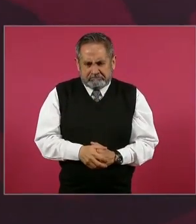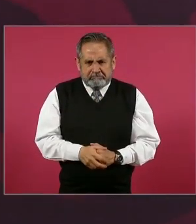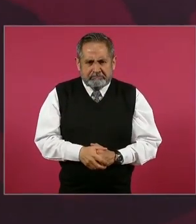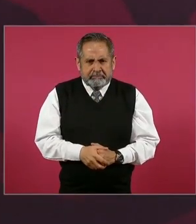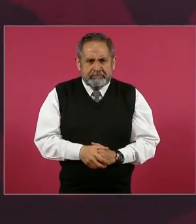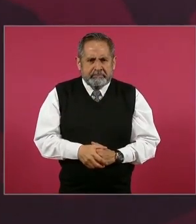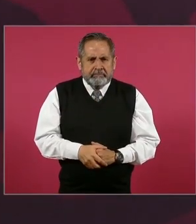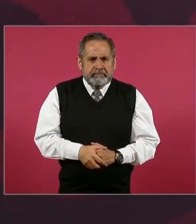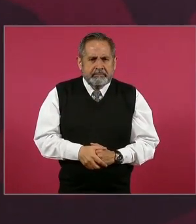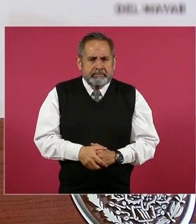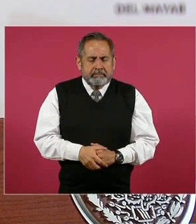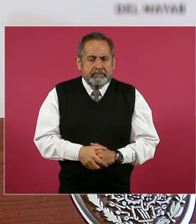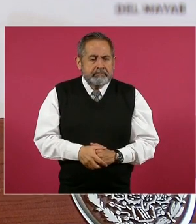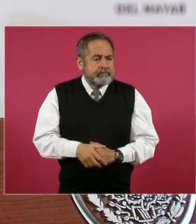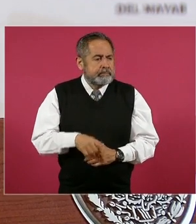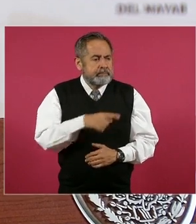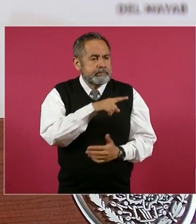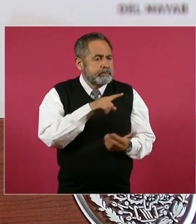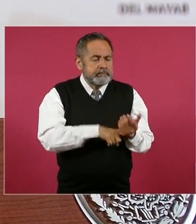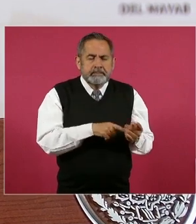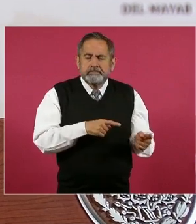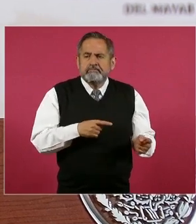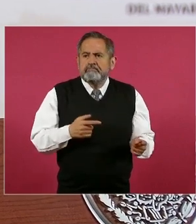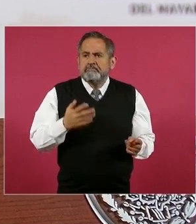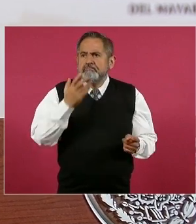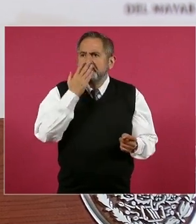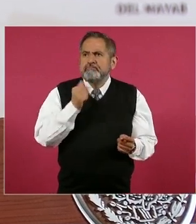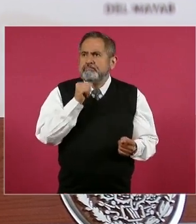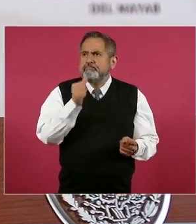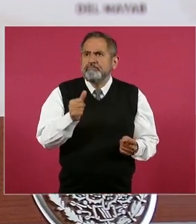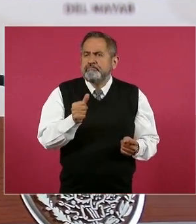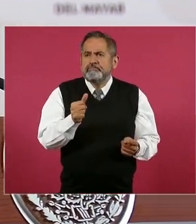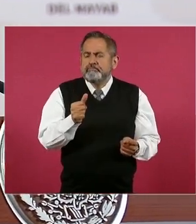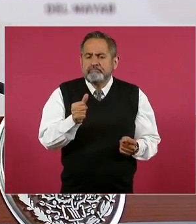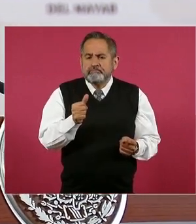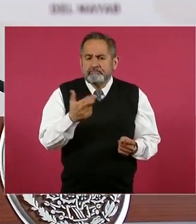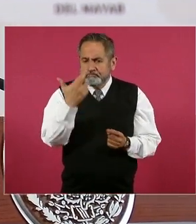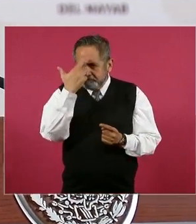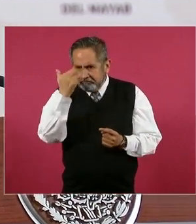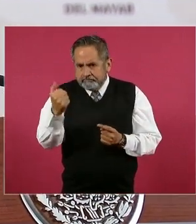ayuda porque no hay